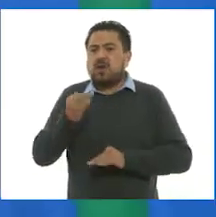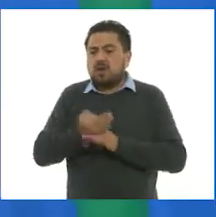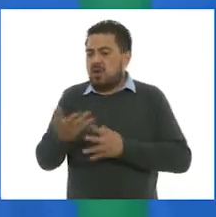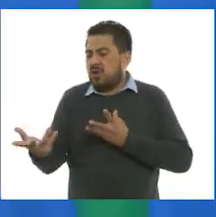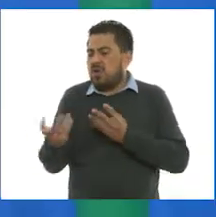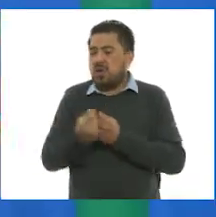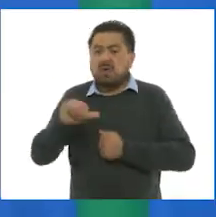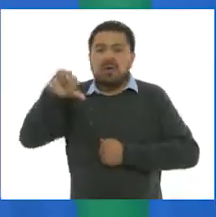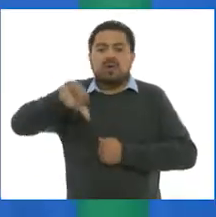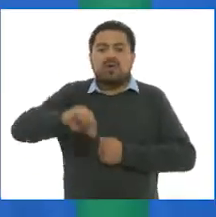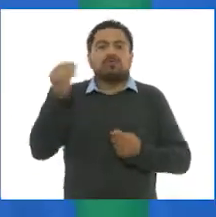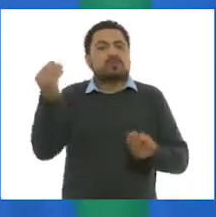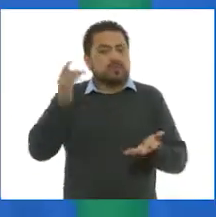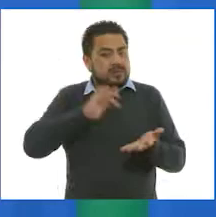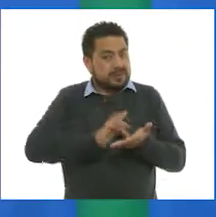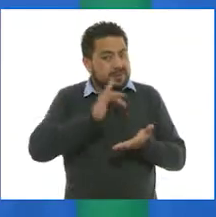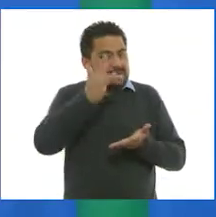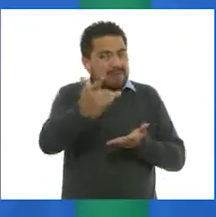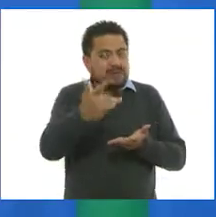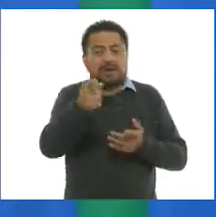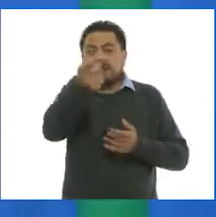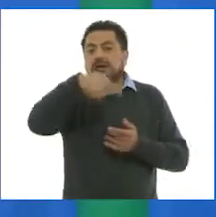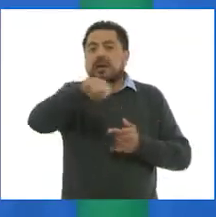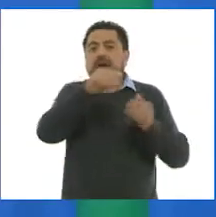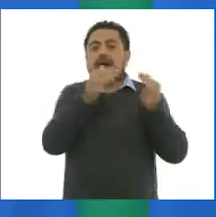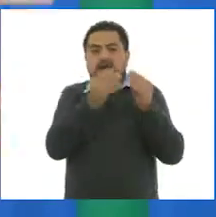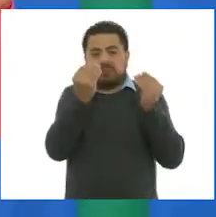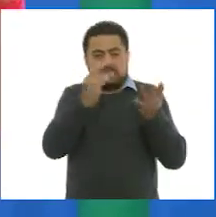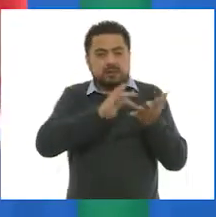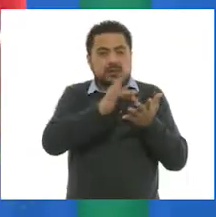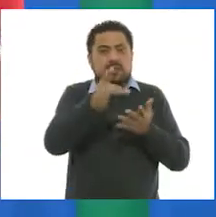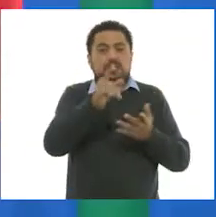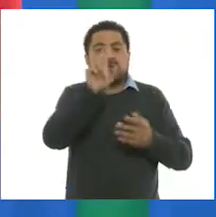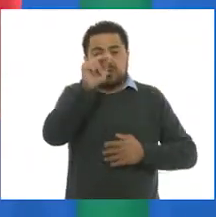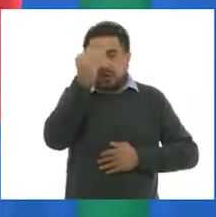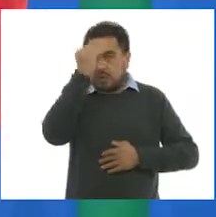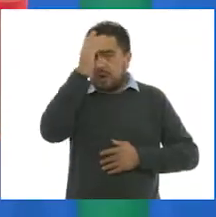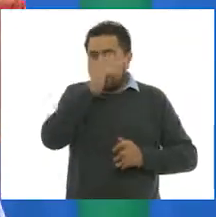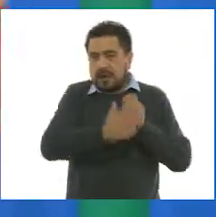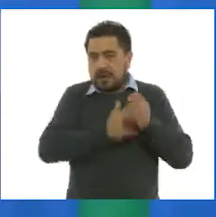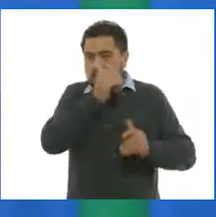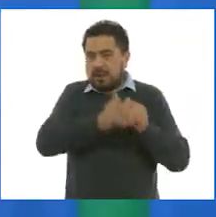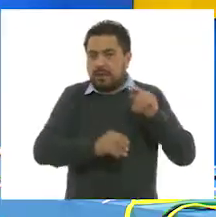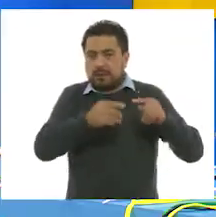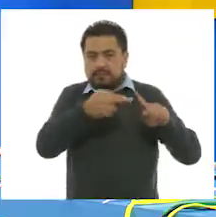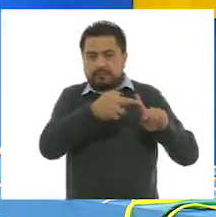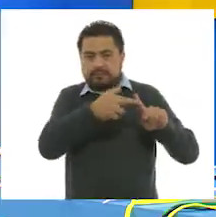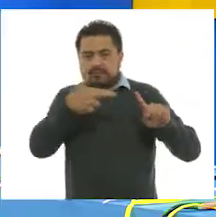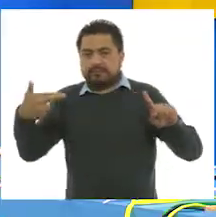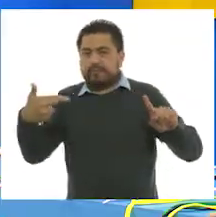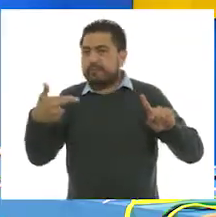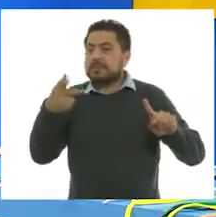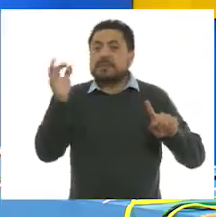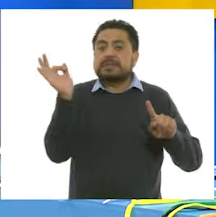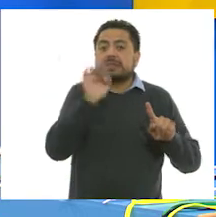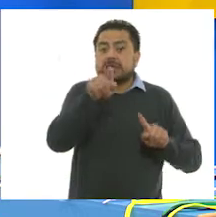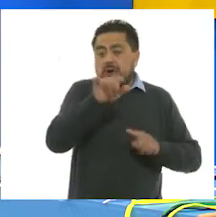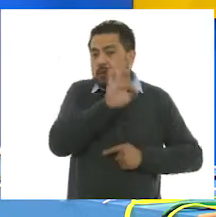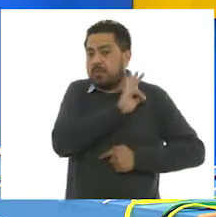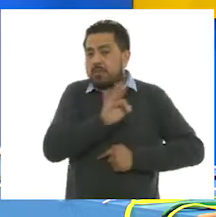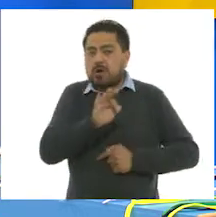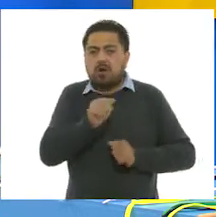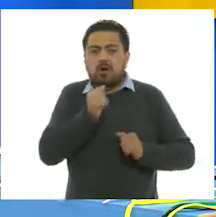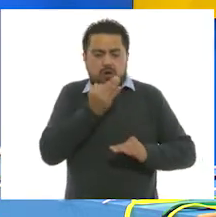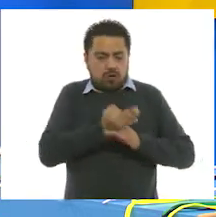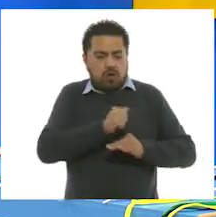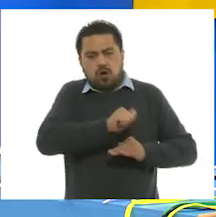nosotros el día de hoy. Muchas gracias, Jenny. Y en casa también muchas gracias. Y no olviden terminar su quipú. Si te es posible,